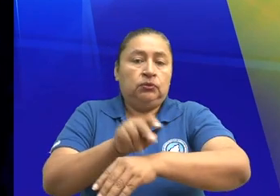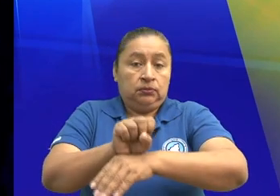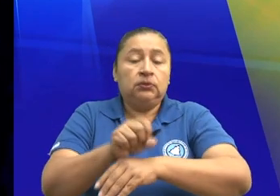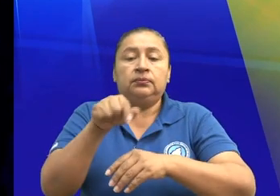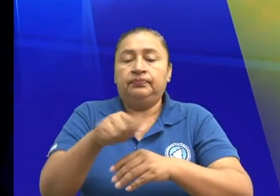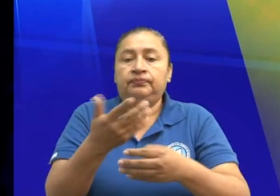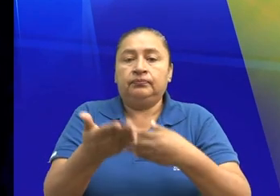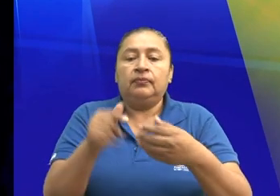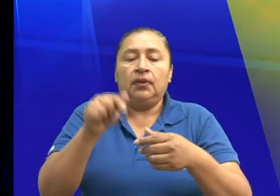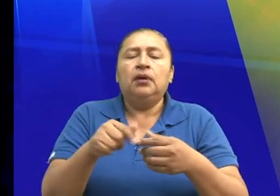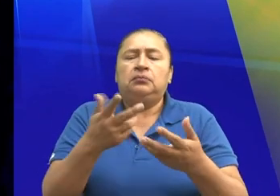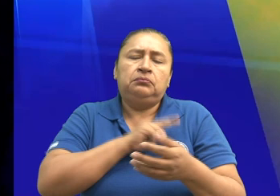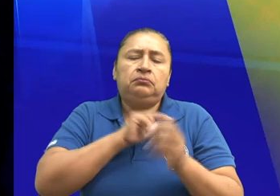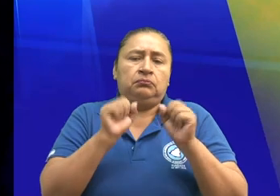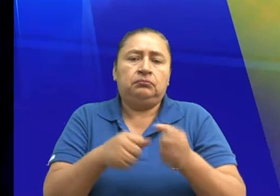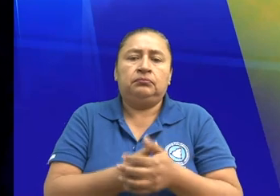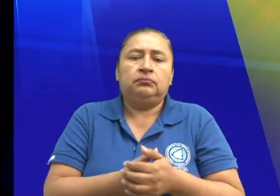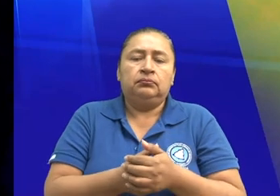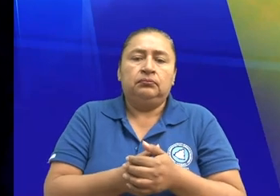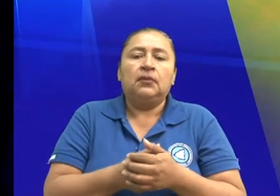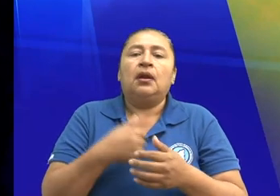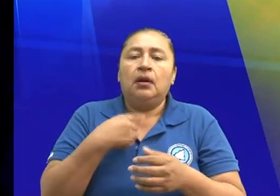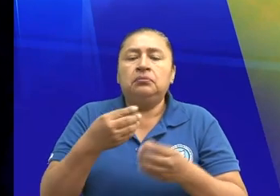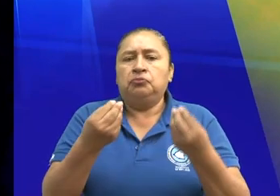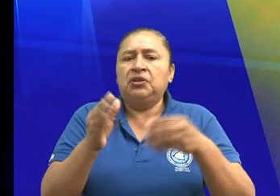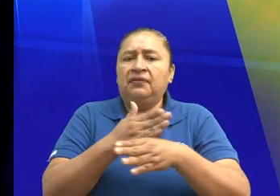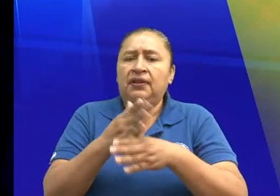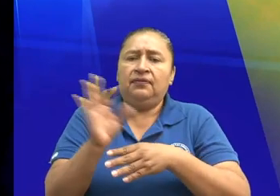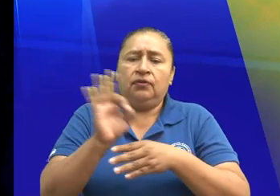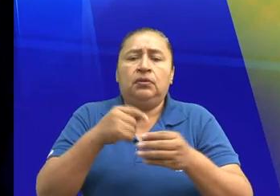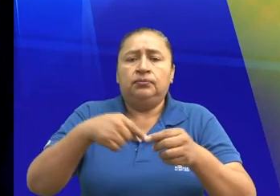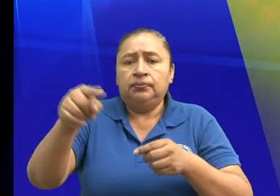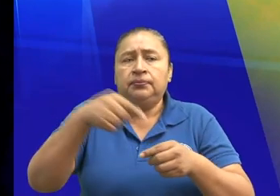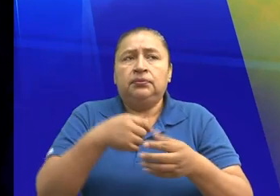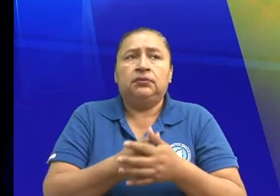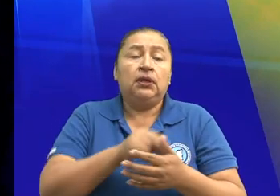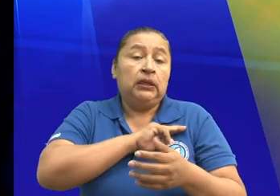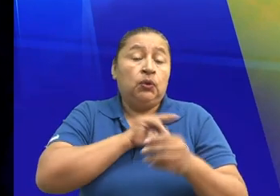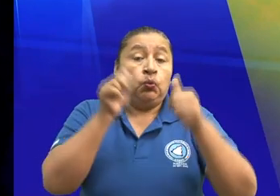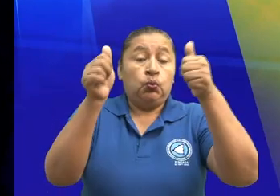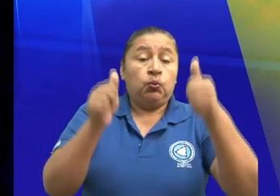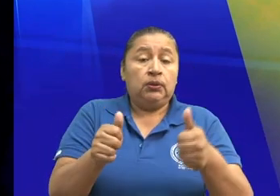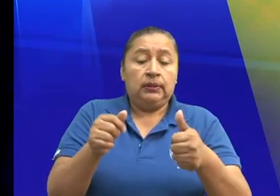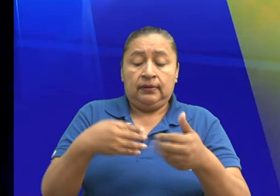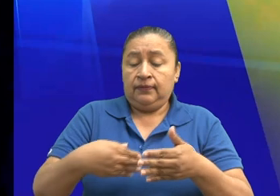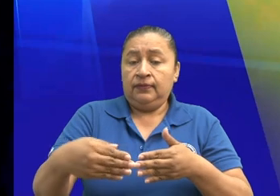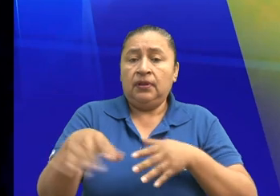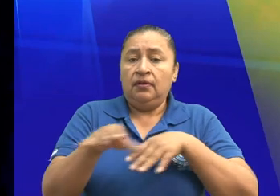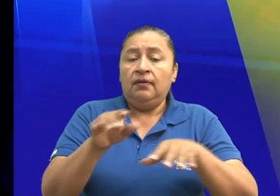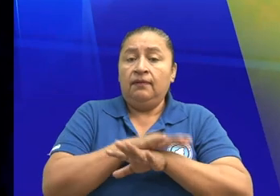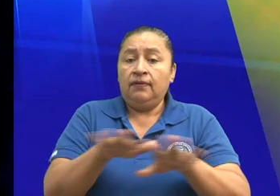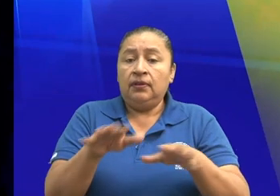nuevamente. Entonces, tienen la opción de venirse. Sí. Hay múltiples formas. Vemos también ahí otros afiches. Ese contanos. Evento es el fin de mes, es un